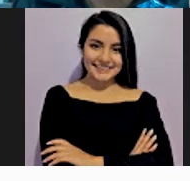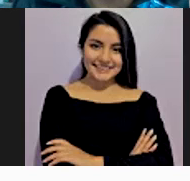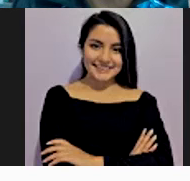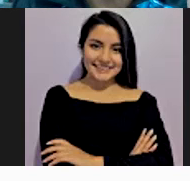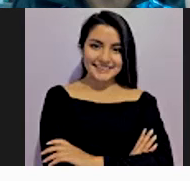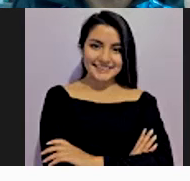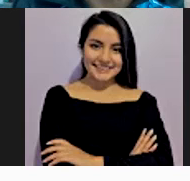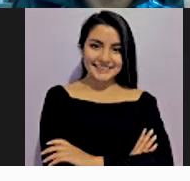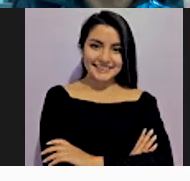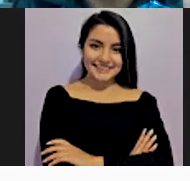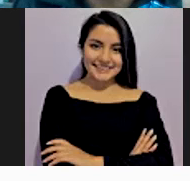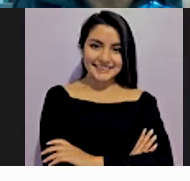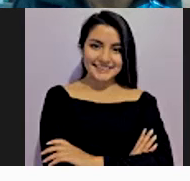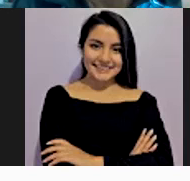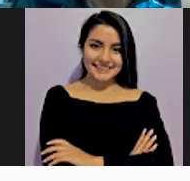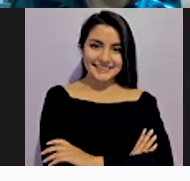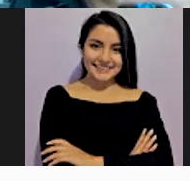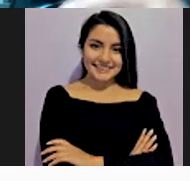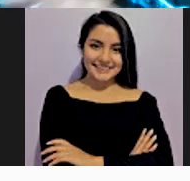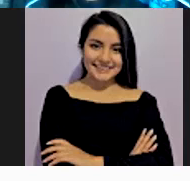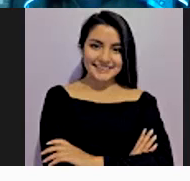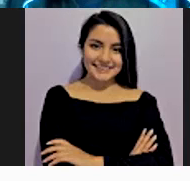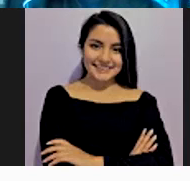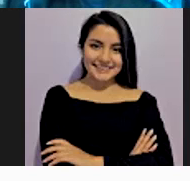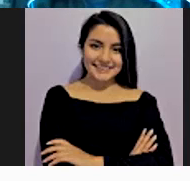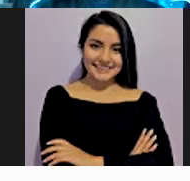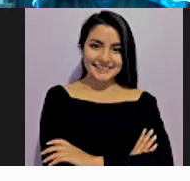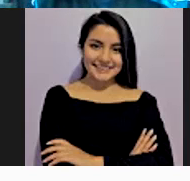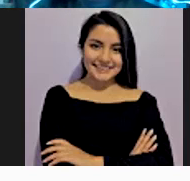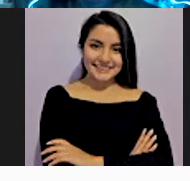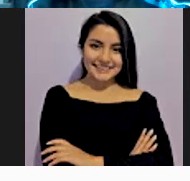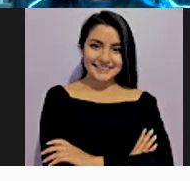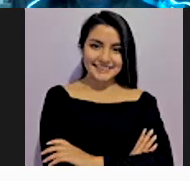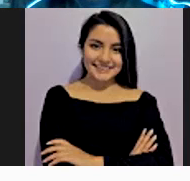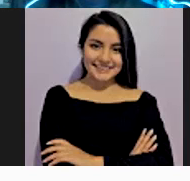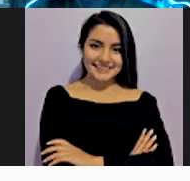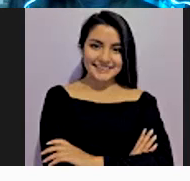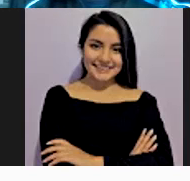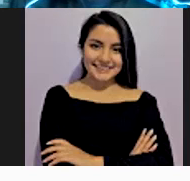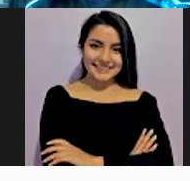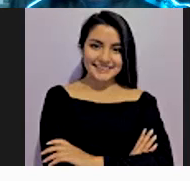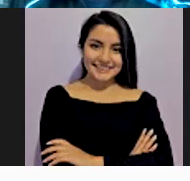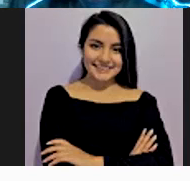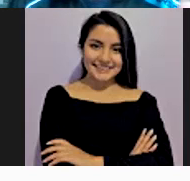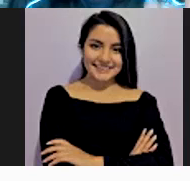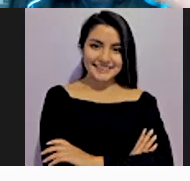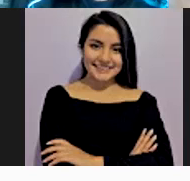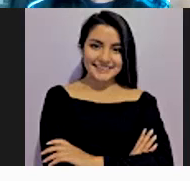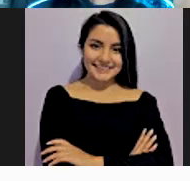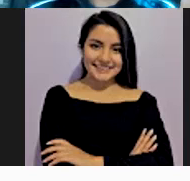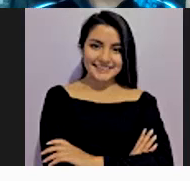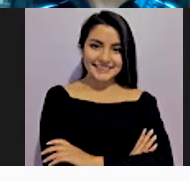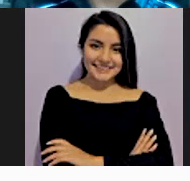¿qué implica? Que va a está en continuo movimiento, sus arenas, sus cosas, está, sí, ¿no? Entonces, eso indica de